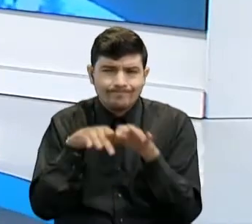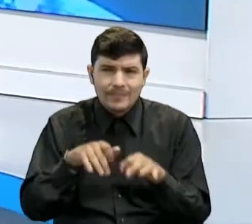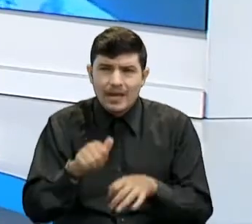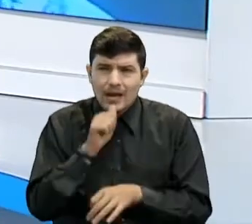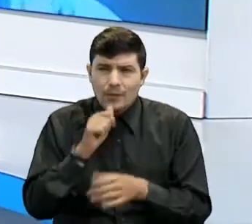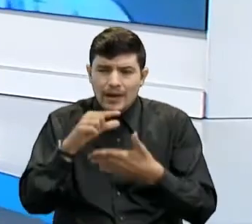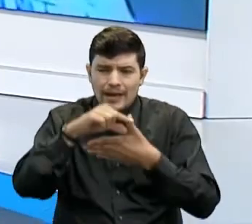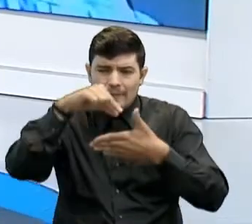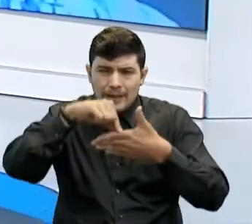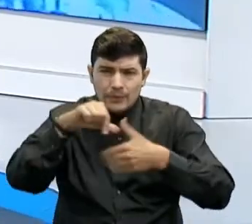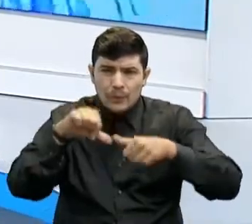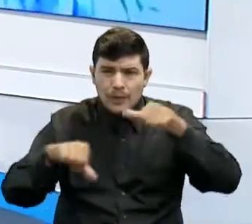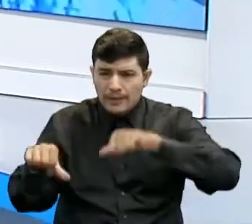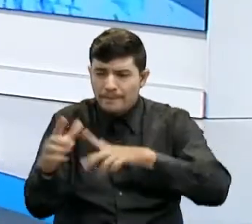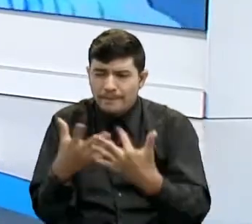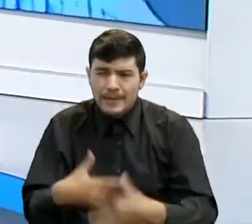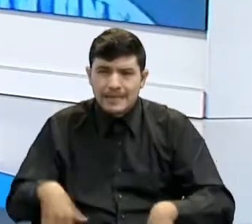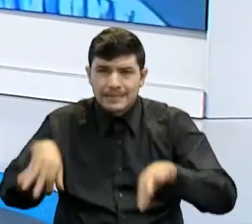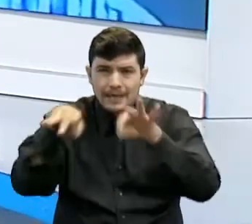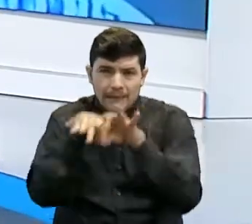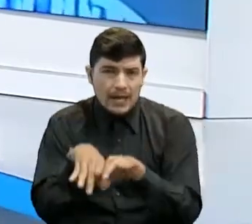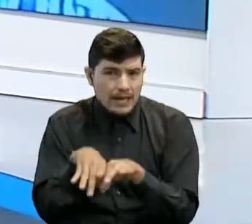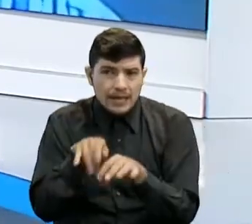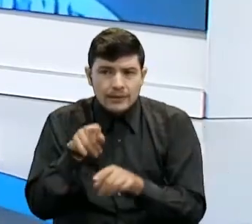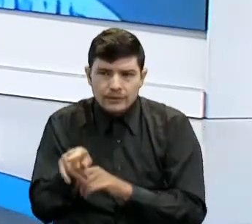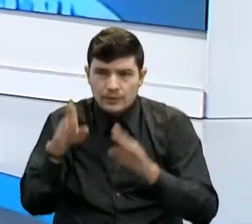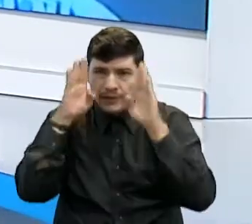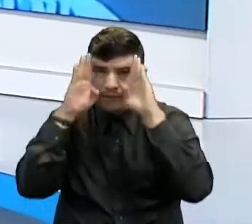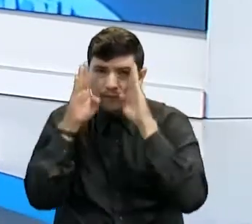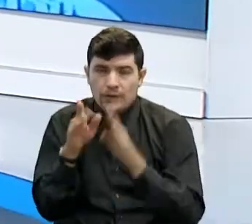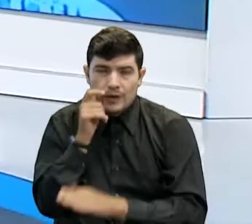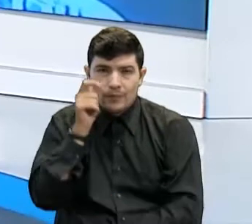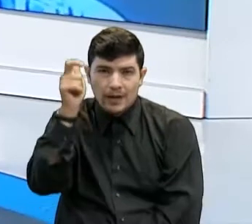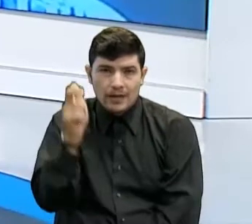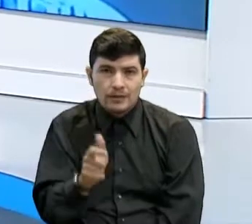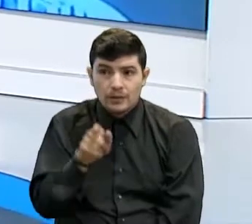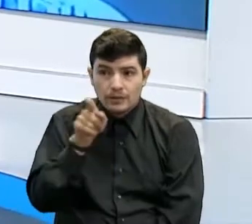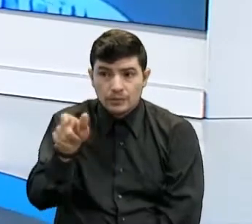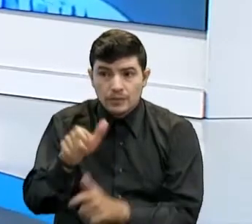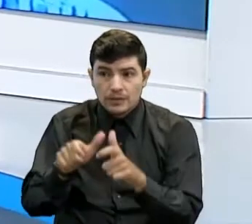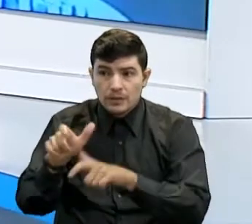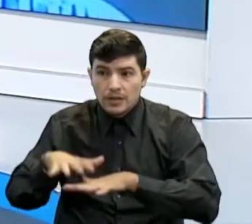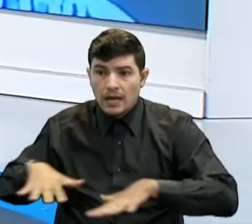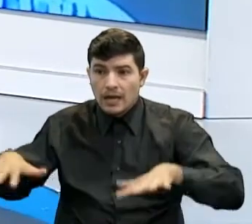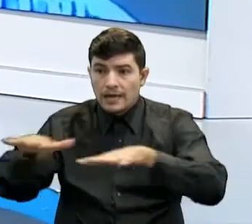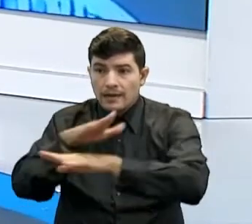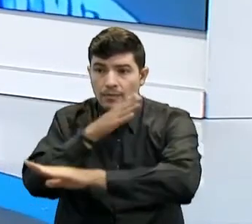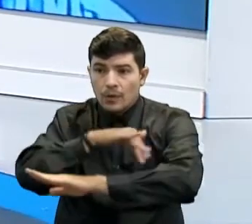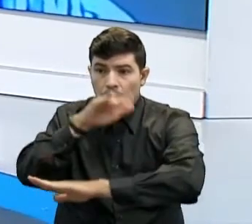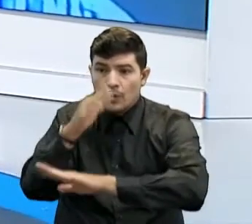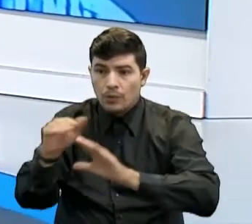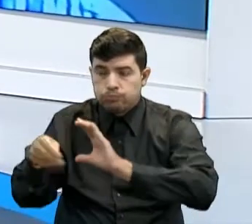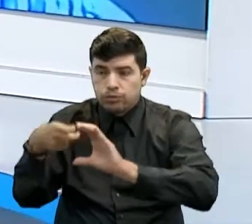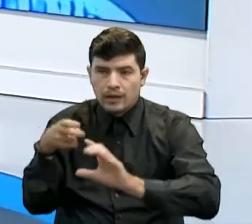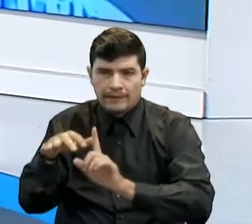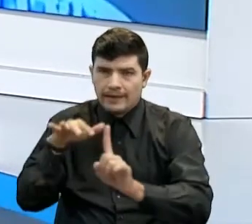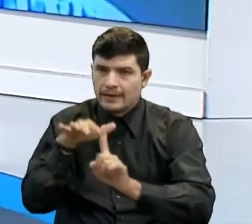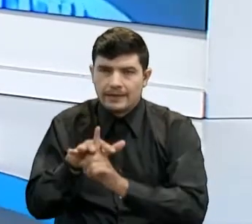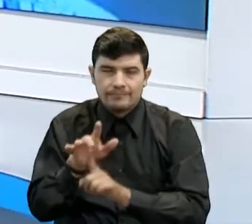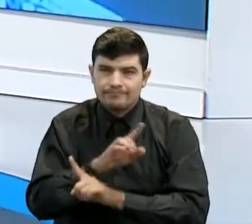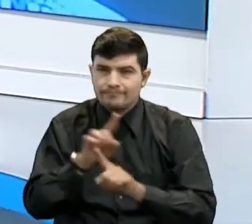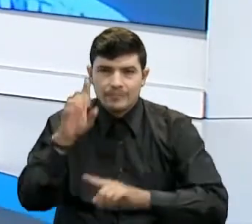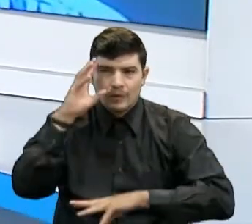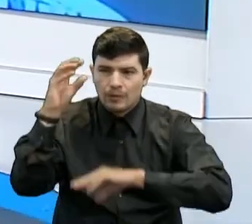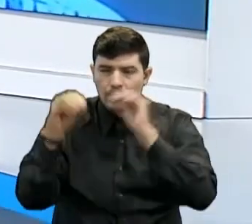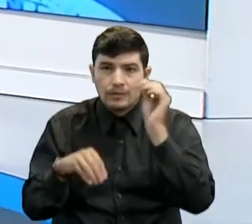el principal recurso que se teme que se vea expuesto ante cualquier decisión que se tome sobre el páramo de Santurbán. Ervin Rodríguez Alá, ambientalista, defensor del páramo de Santurbán,